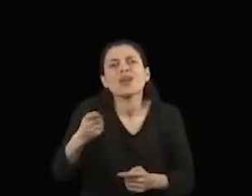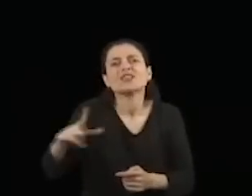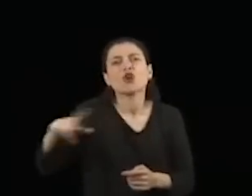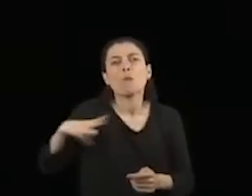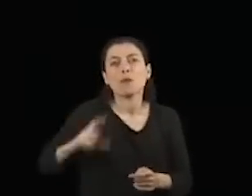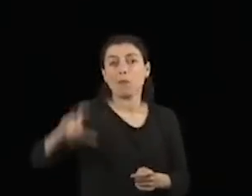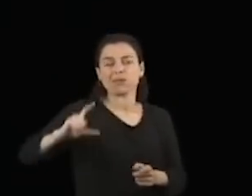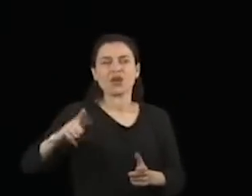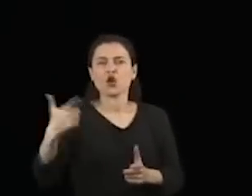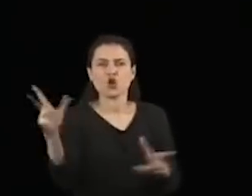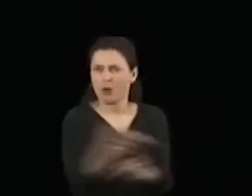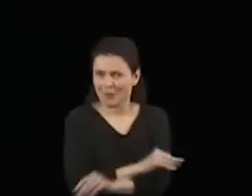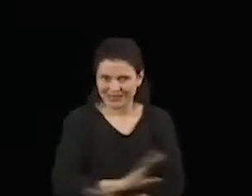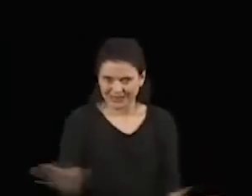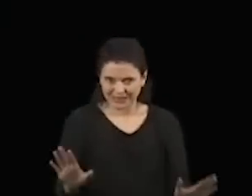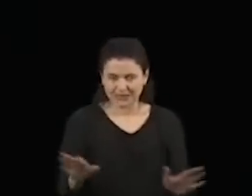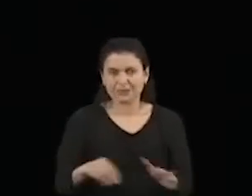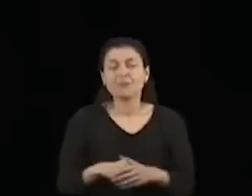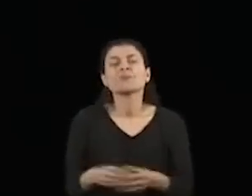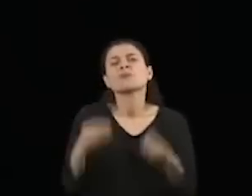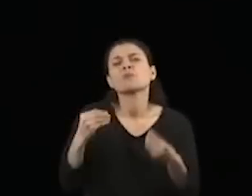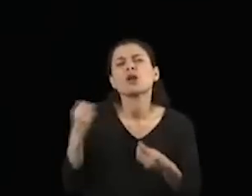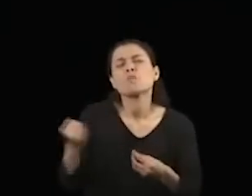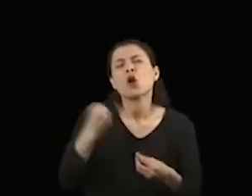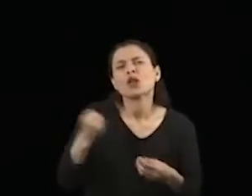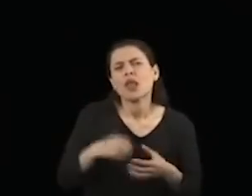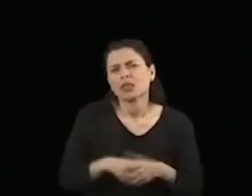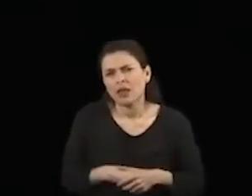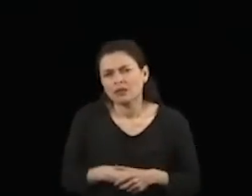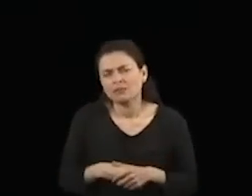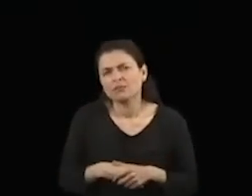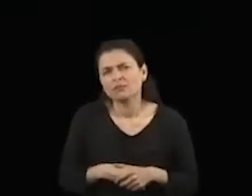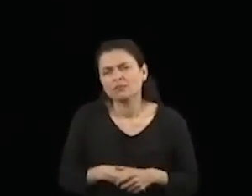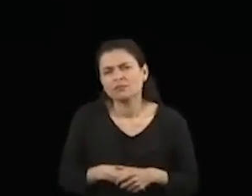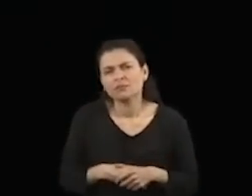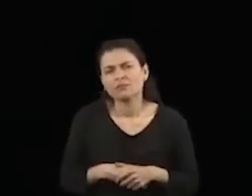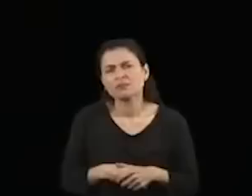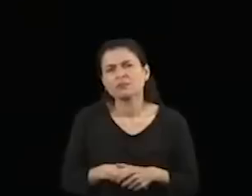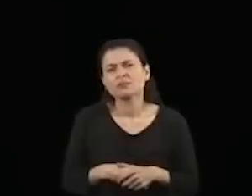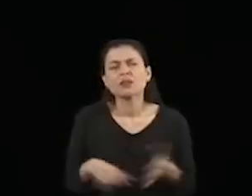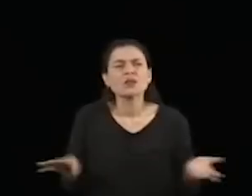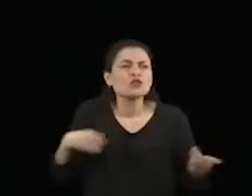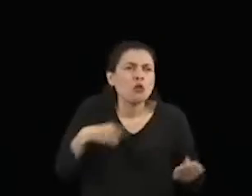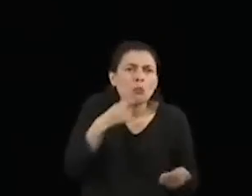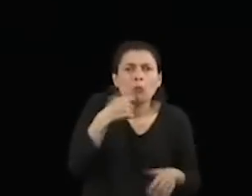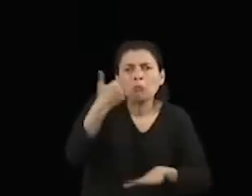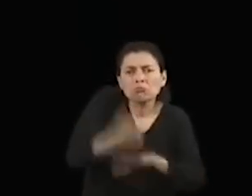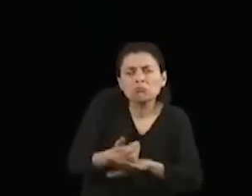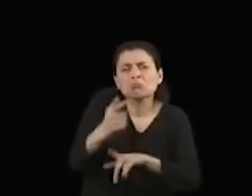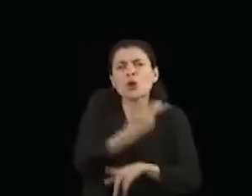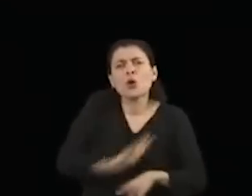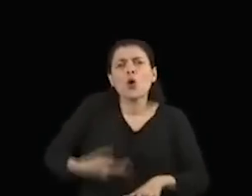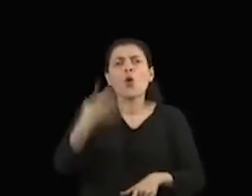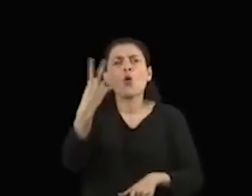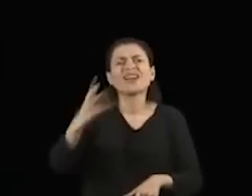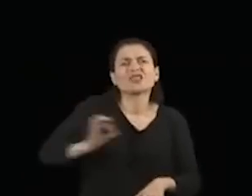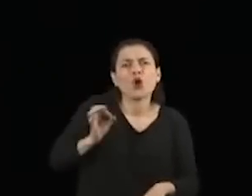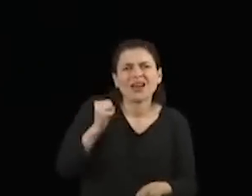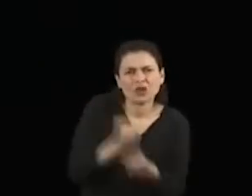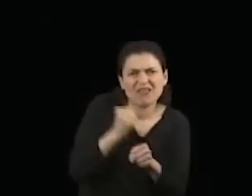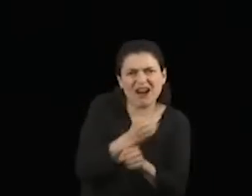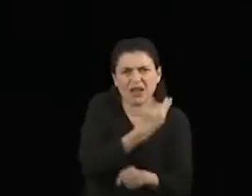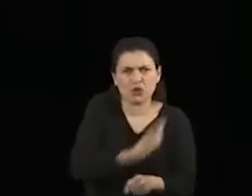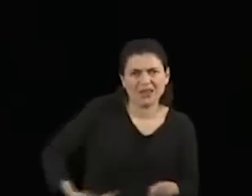es importante esto? Miren, yo puedo llegar a estar 4 años o puedo estar